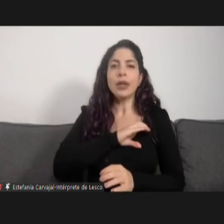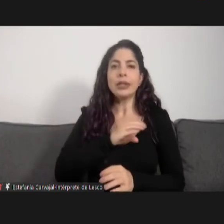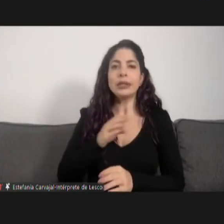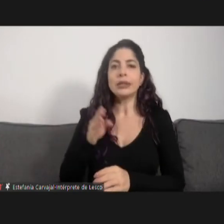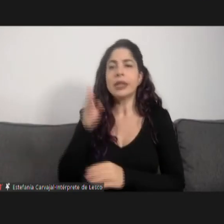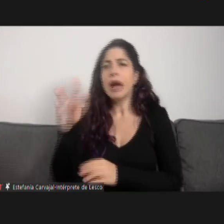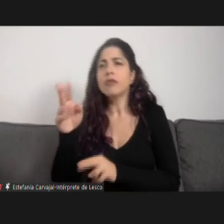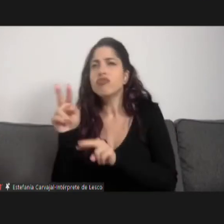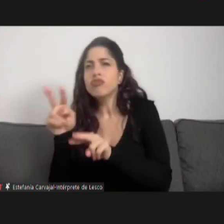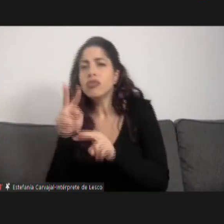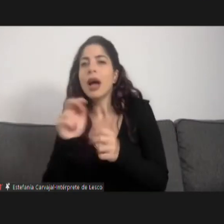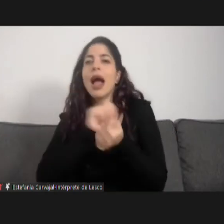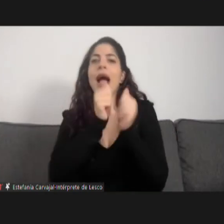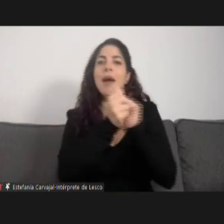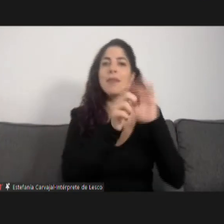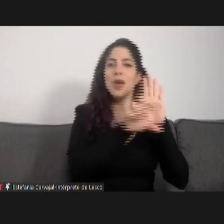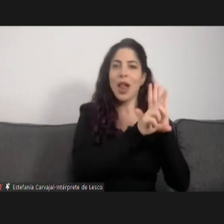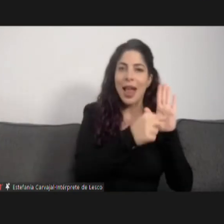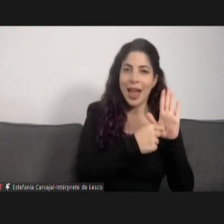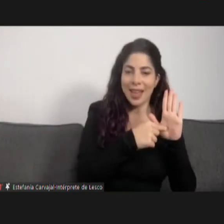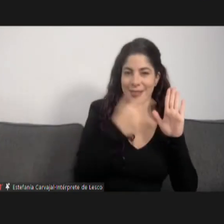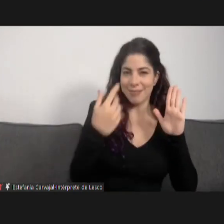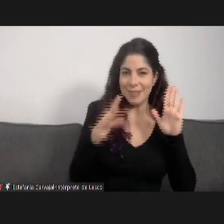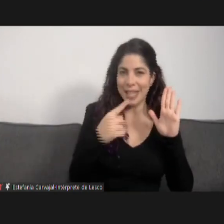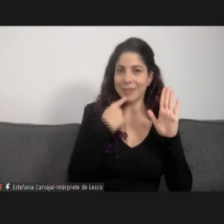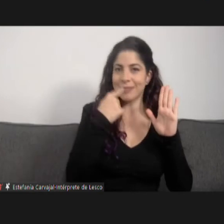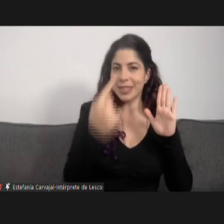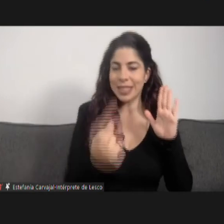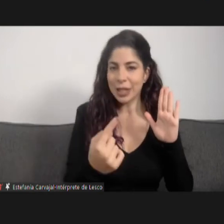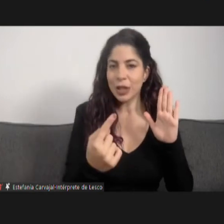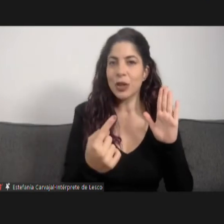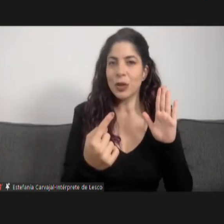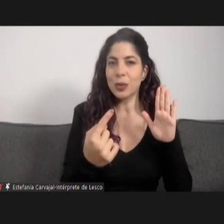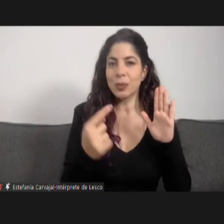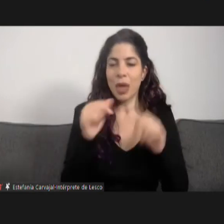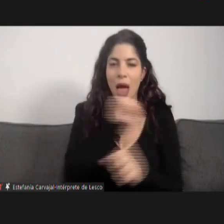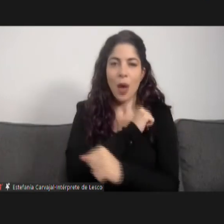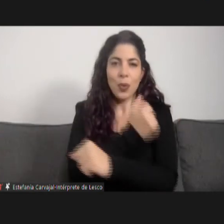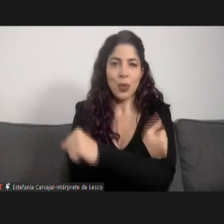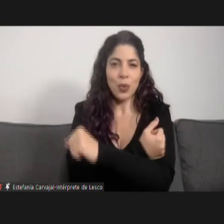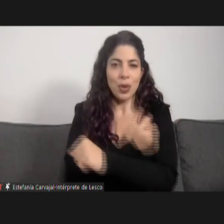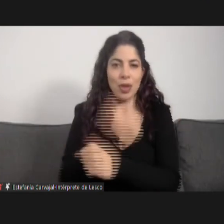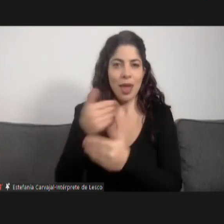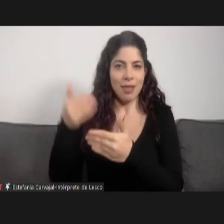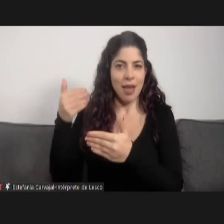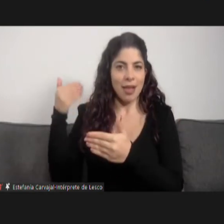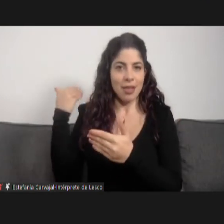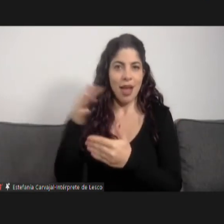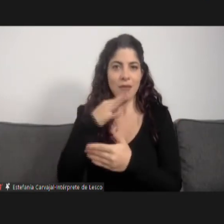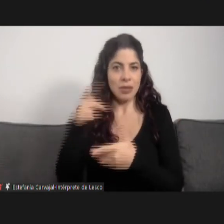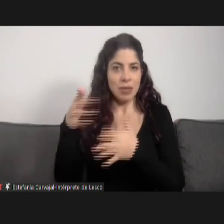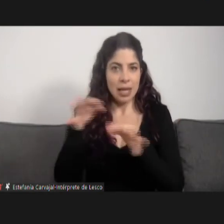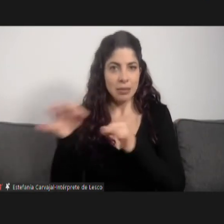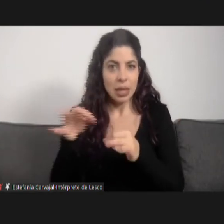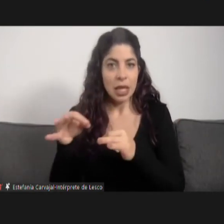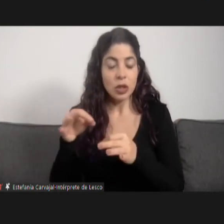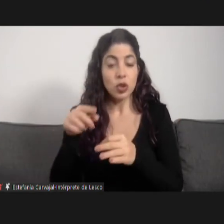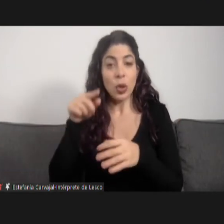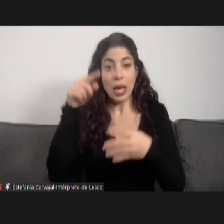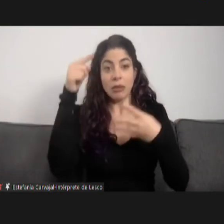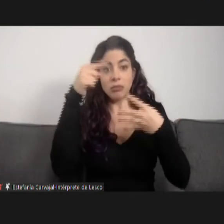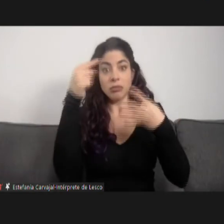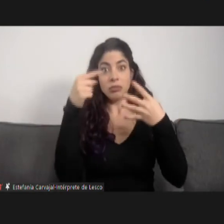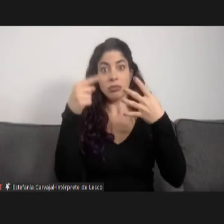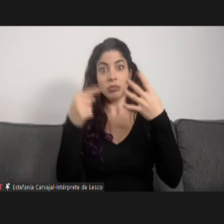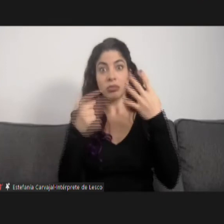modificación jurídica que ha planteado también las dos autoridades que me han antecedido. Eso es parte de lo que hemos recopilado